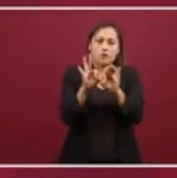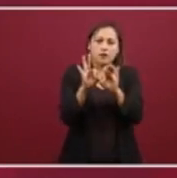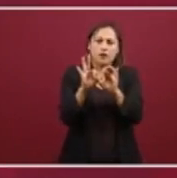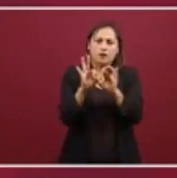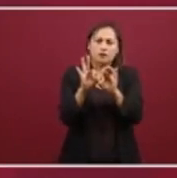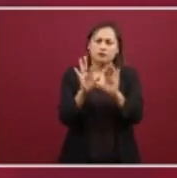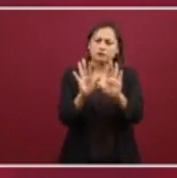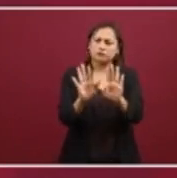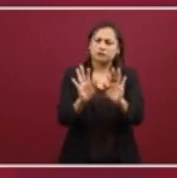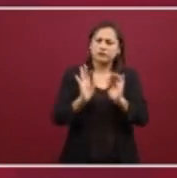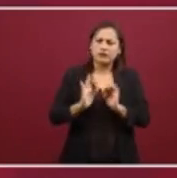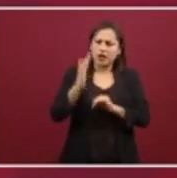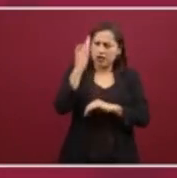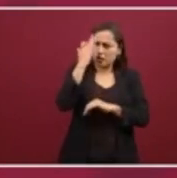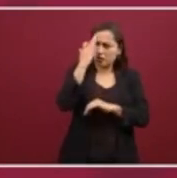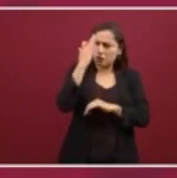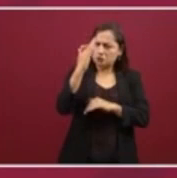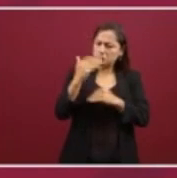porque